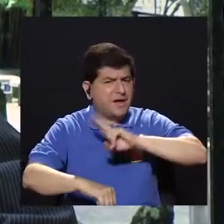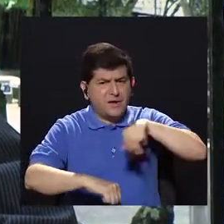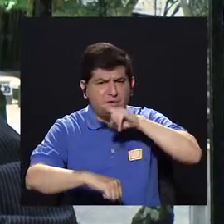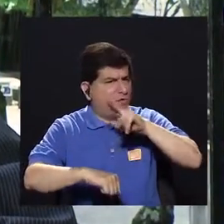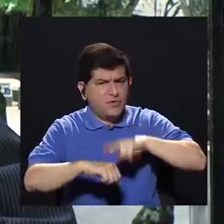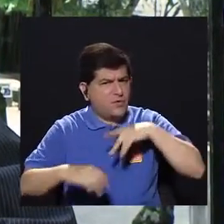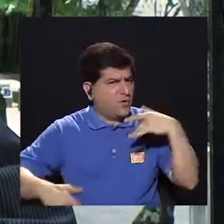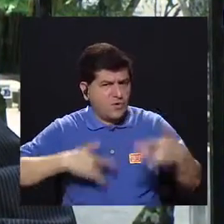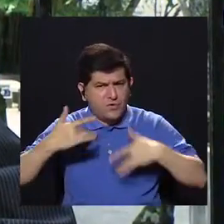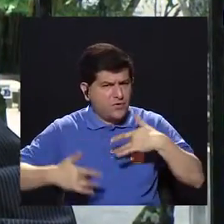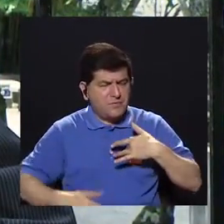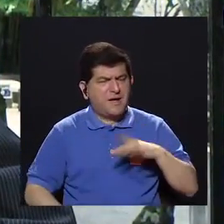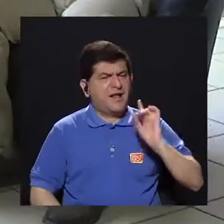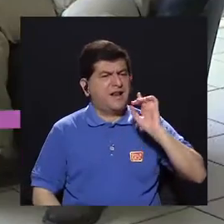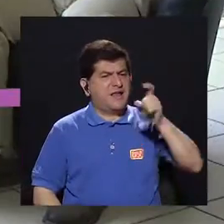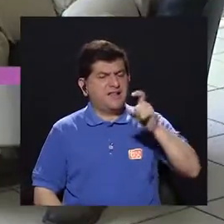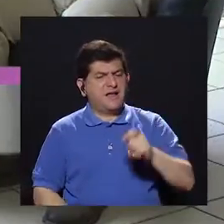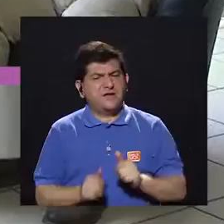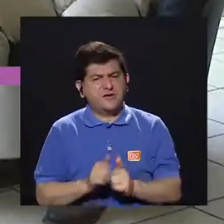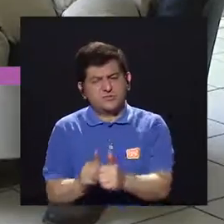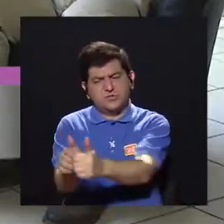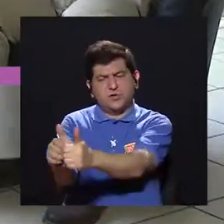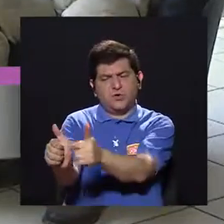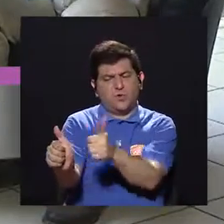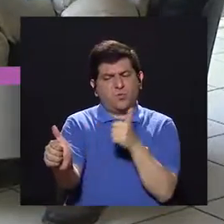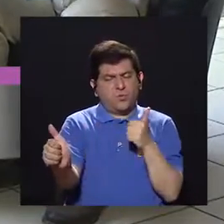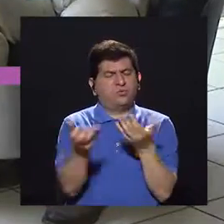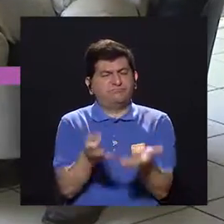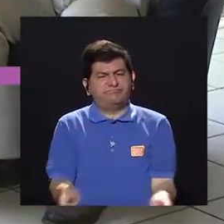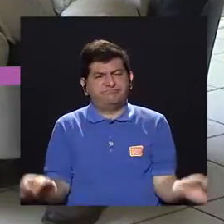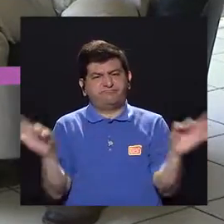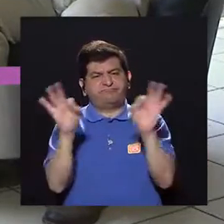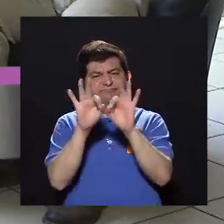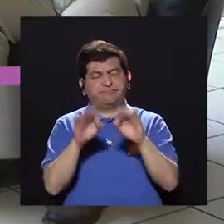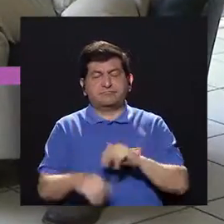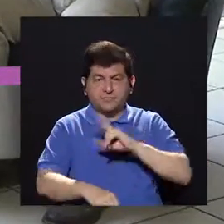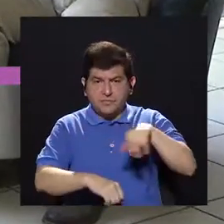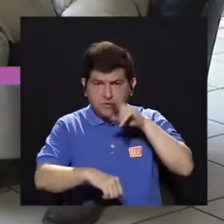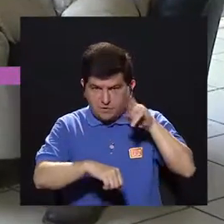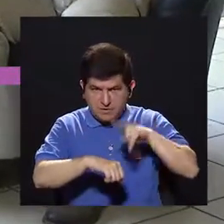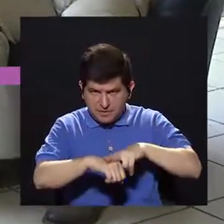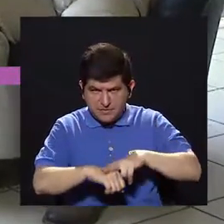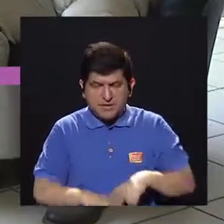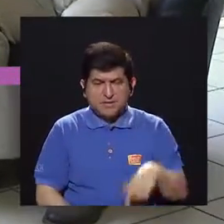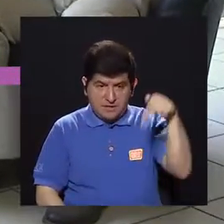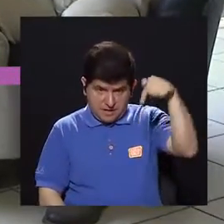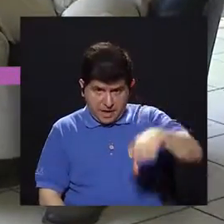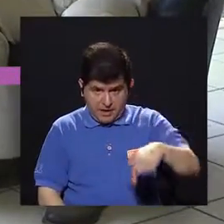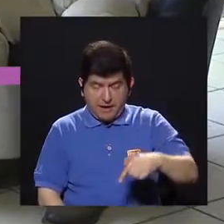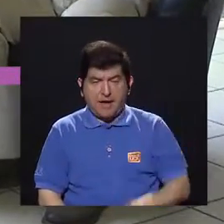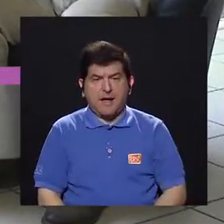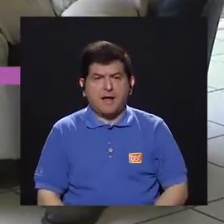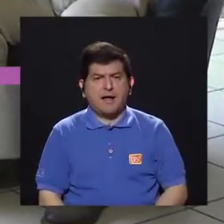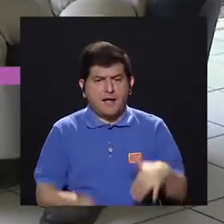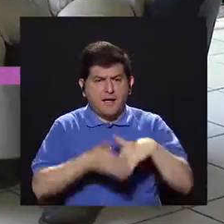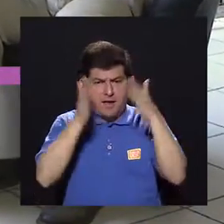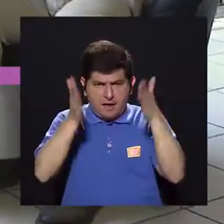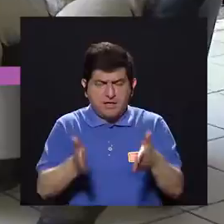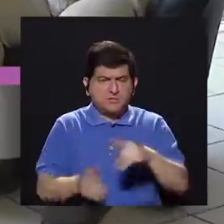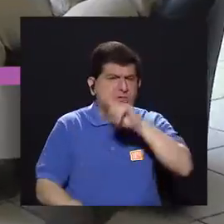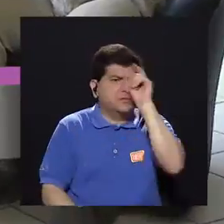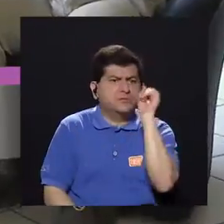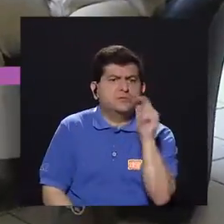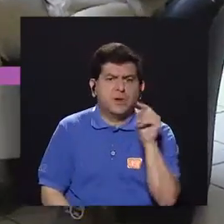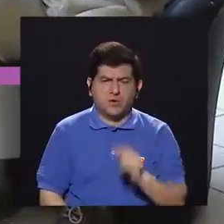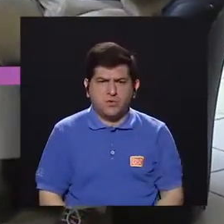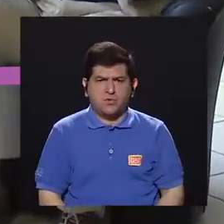en forma importante. Y es que con mucha frecuencia, aquí por ejemplo, los estudiantes llegan consultando por fatiga, cansancio,